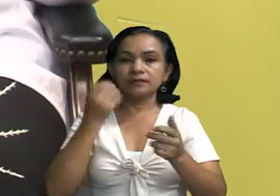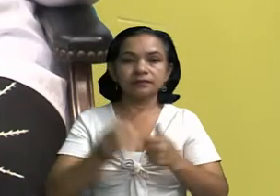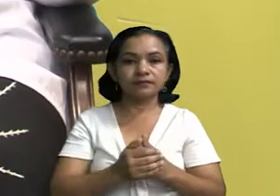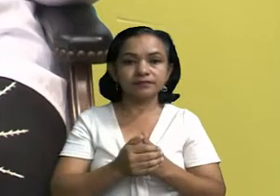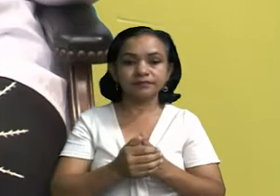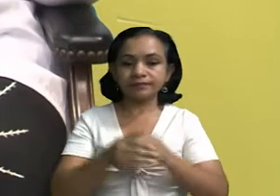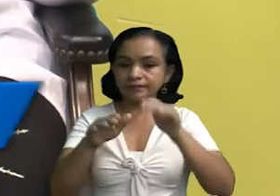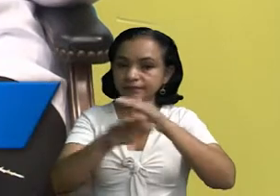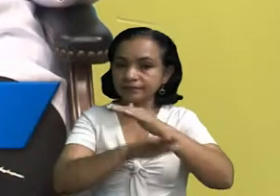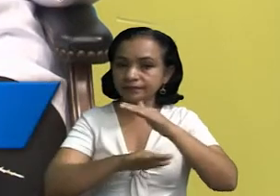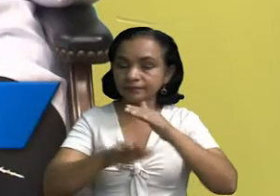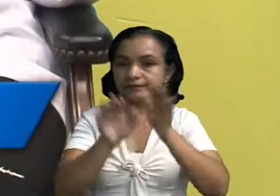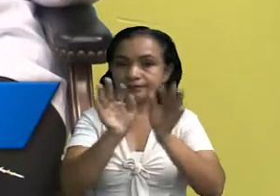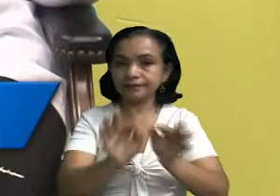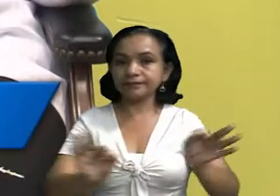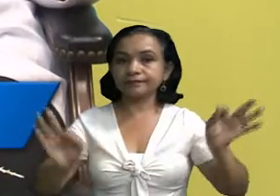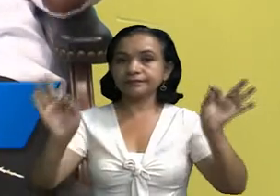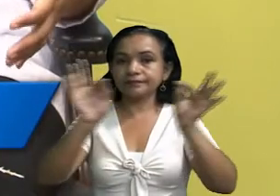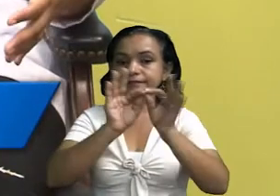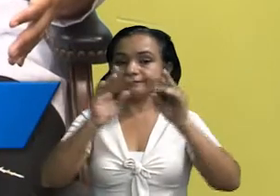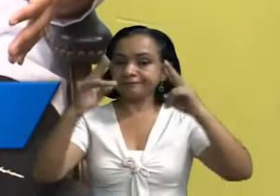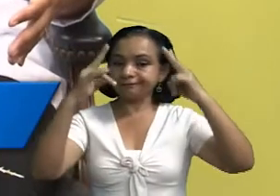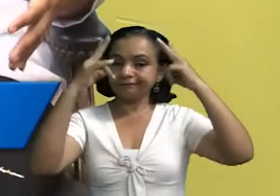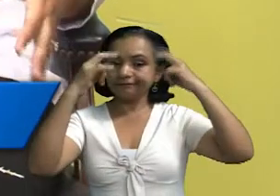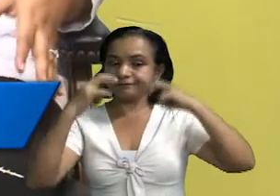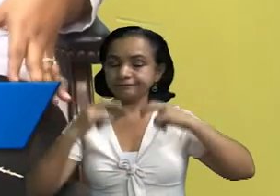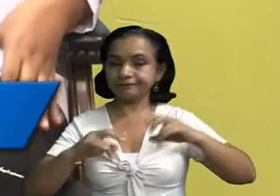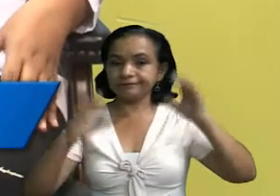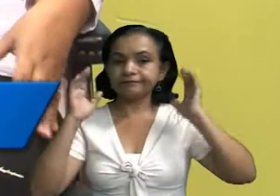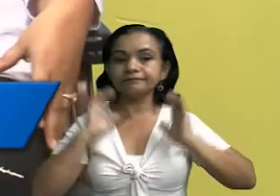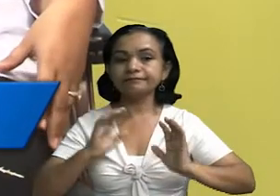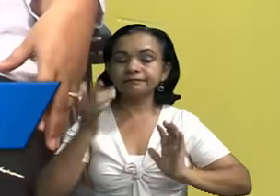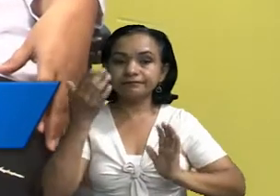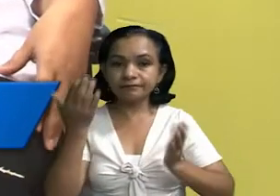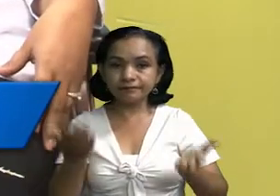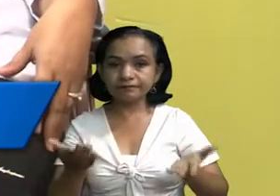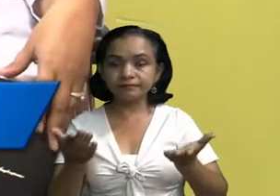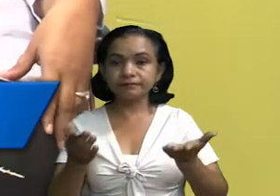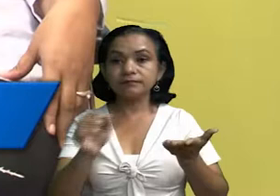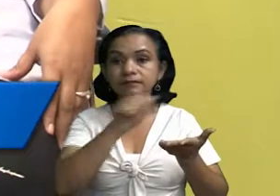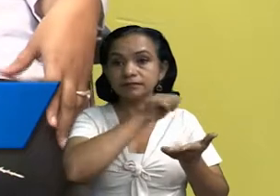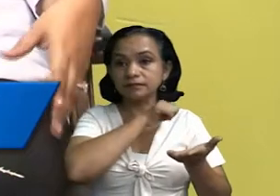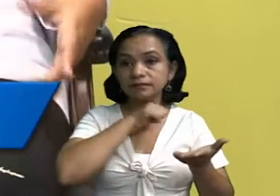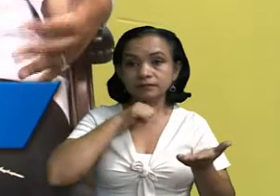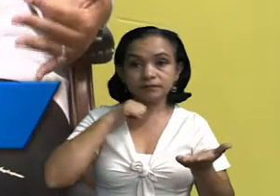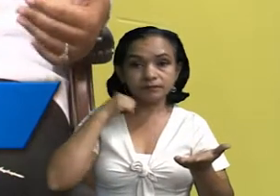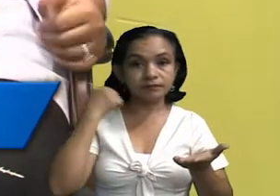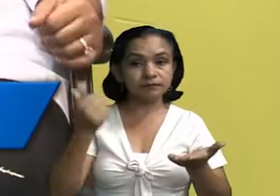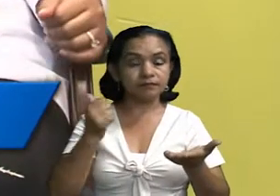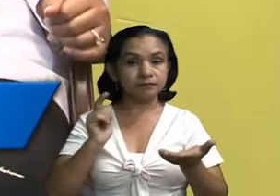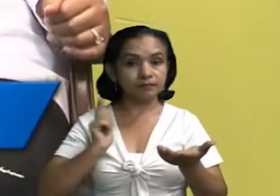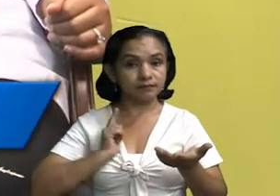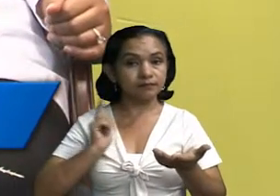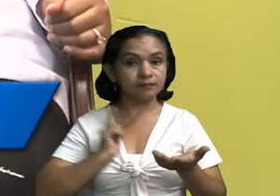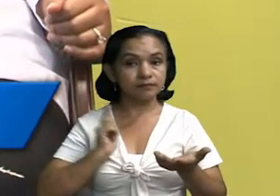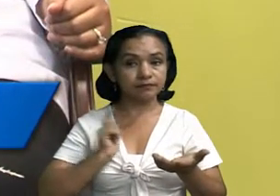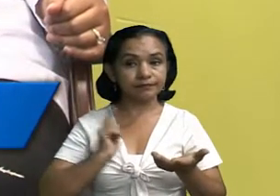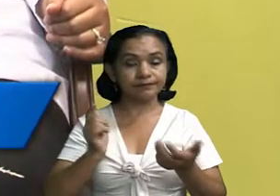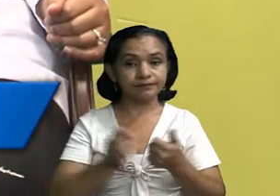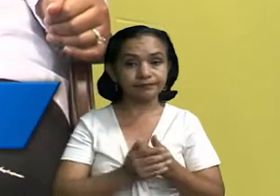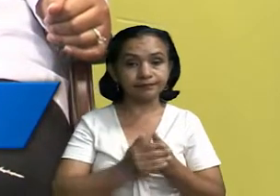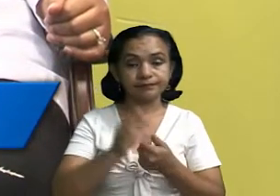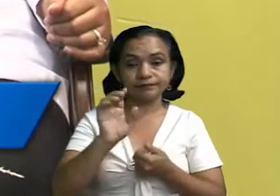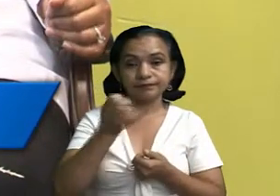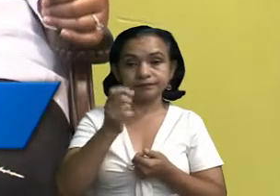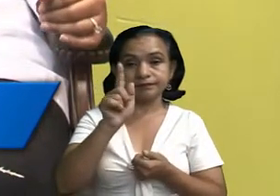base o el eslabón principal es examinar al paciente. Sí existen pruebas para detectar si uno tiene